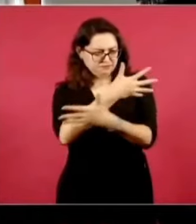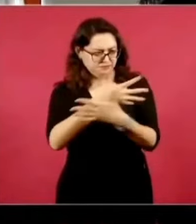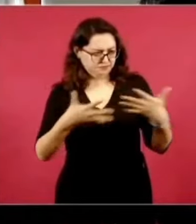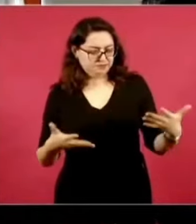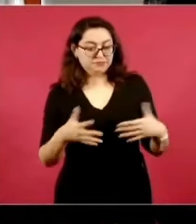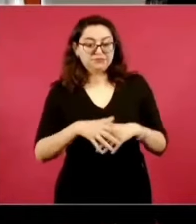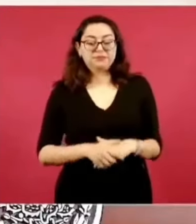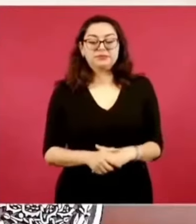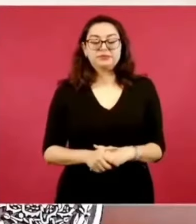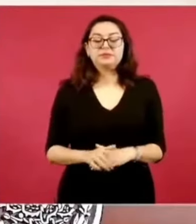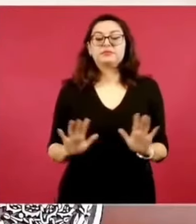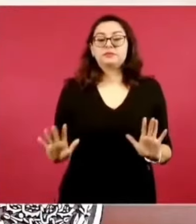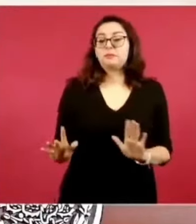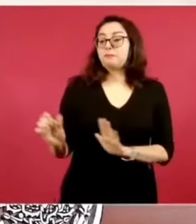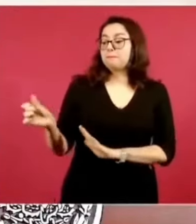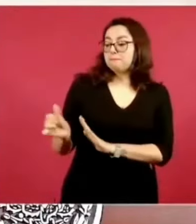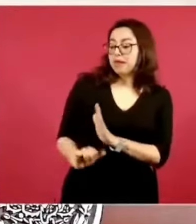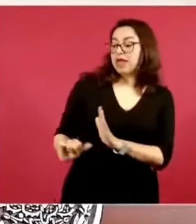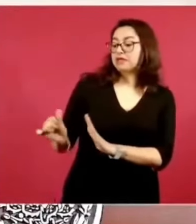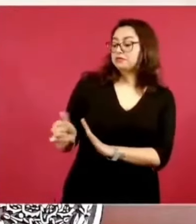Una cosa es el sueldo.